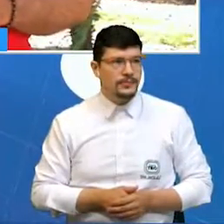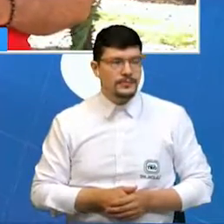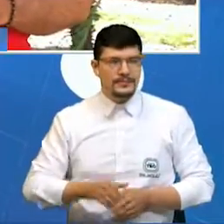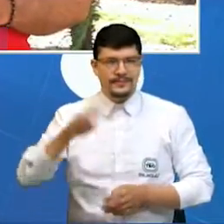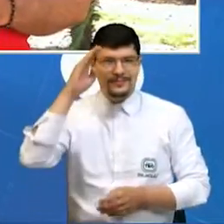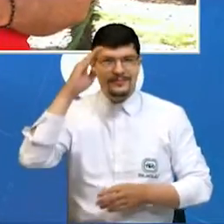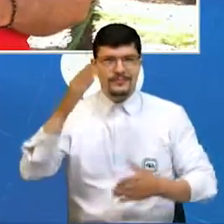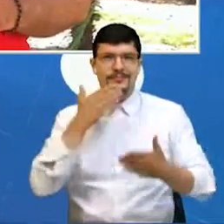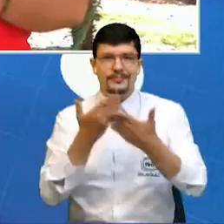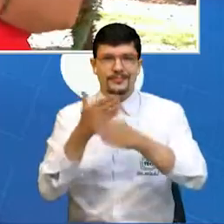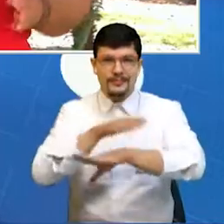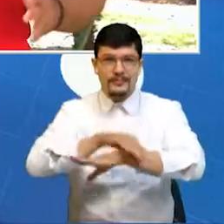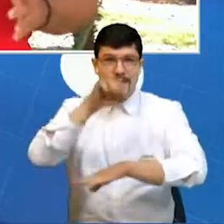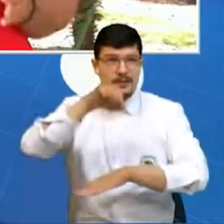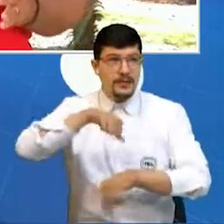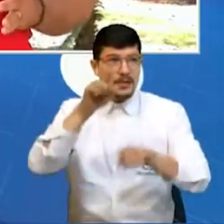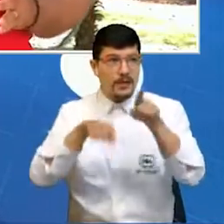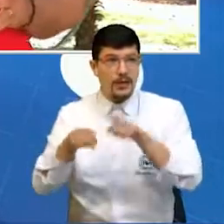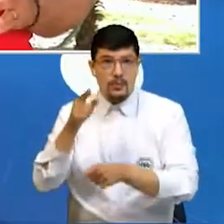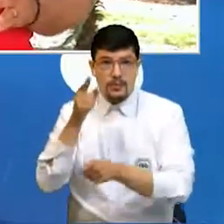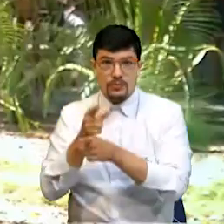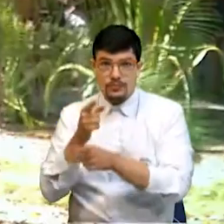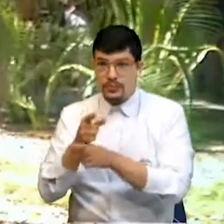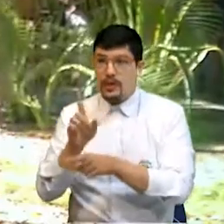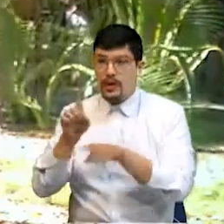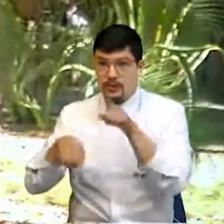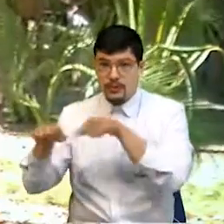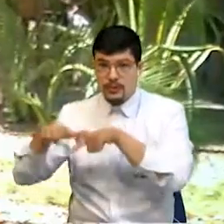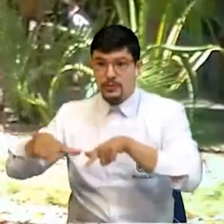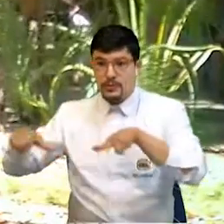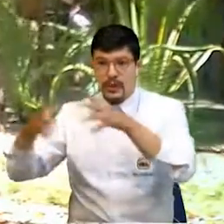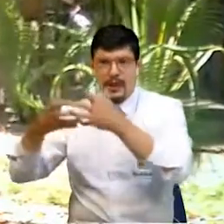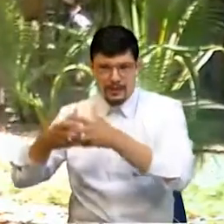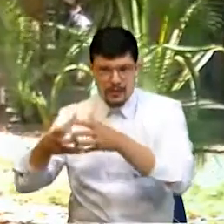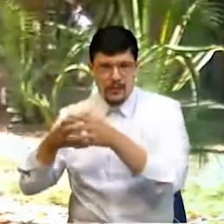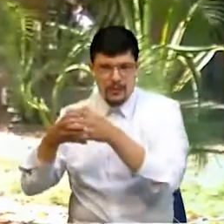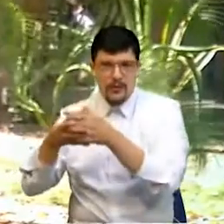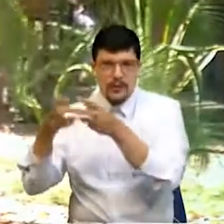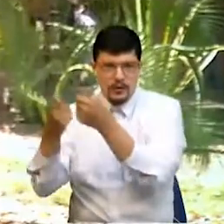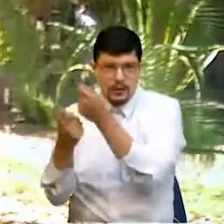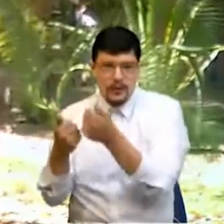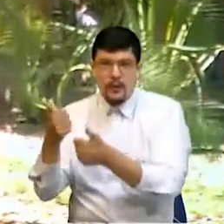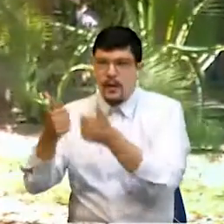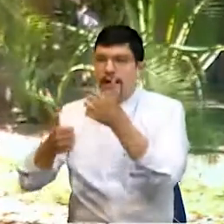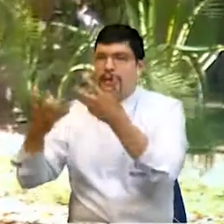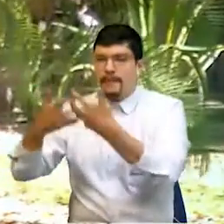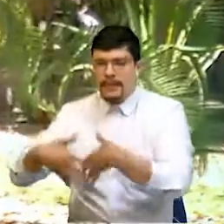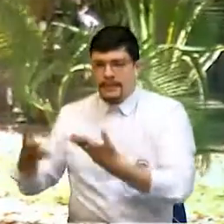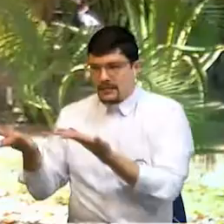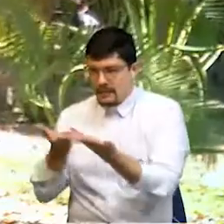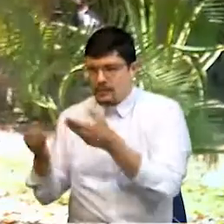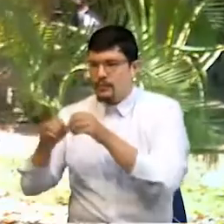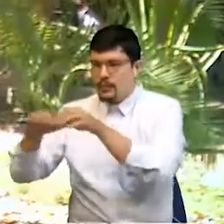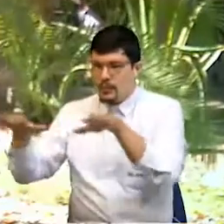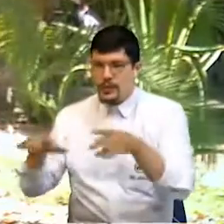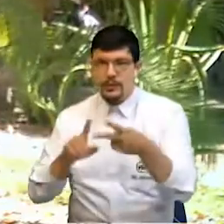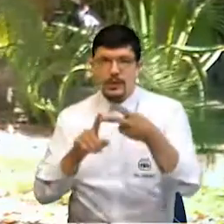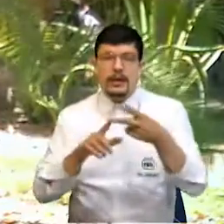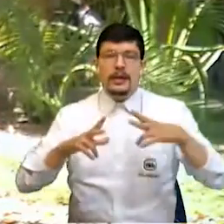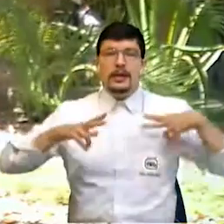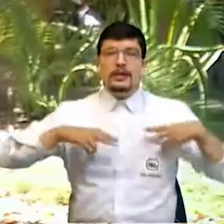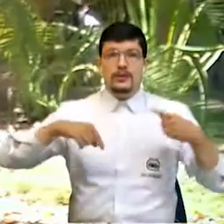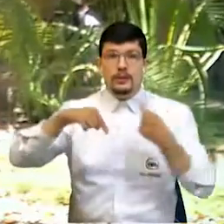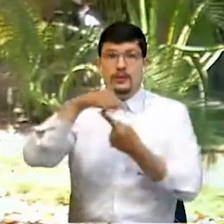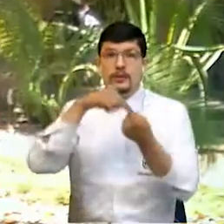Hola, muy buenas tardes. Pues algunos de esos sectores son los sectores de las empresas de servicio público, así como también de